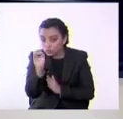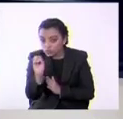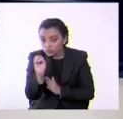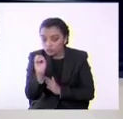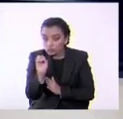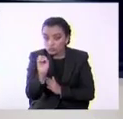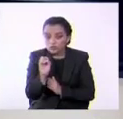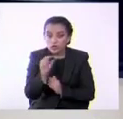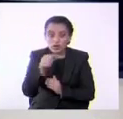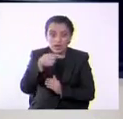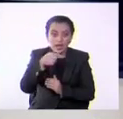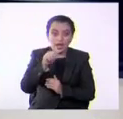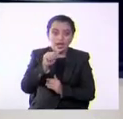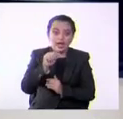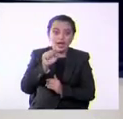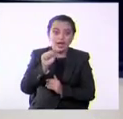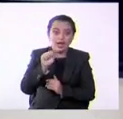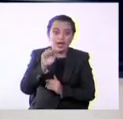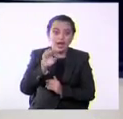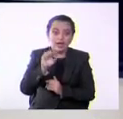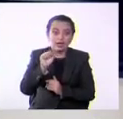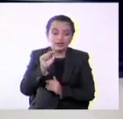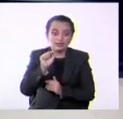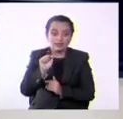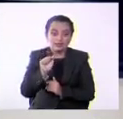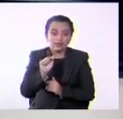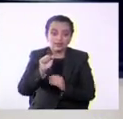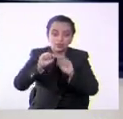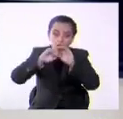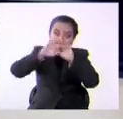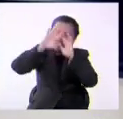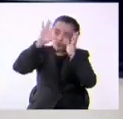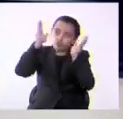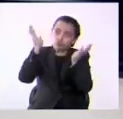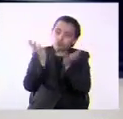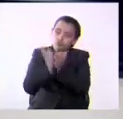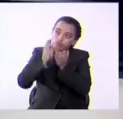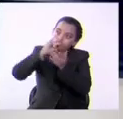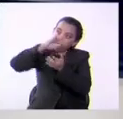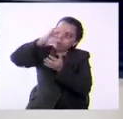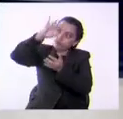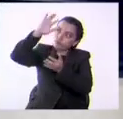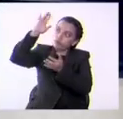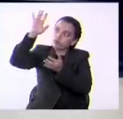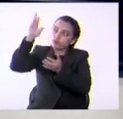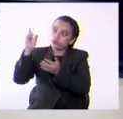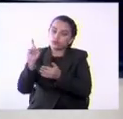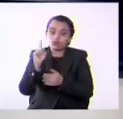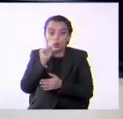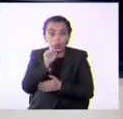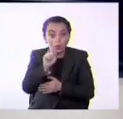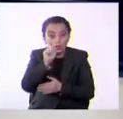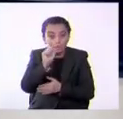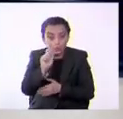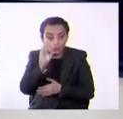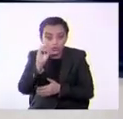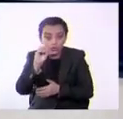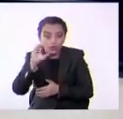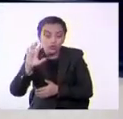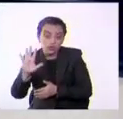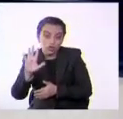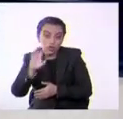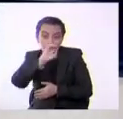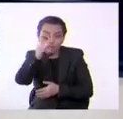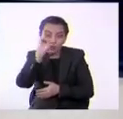efecto invernadero, de CO2 particularmente, aumentan un 1.05%. Es decir, que los gases